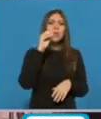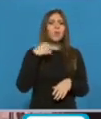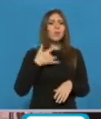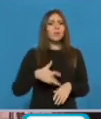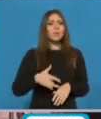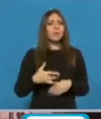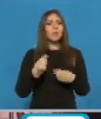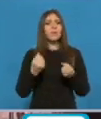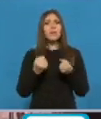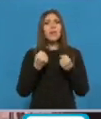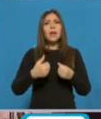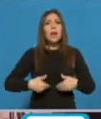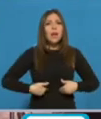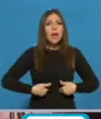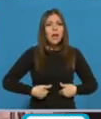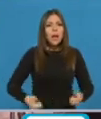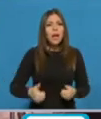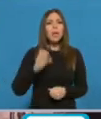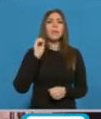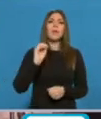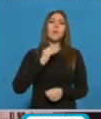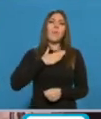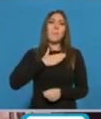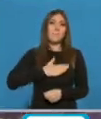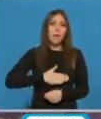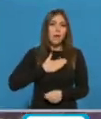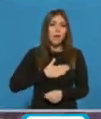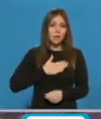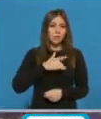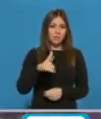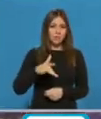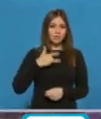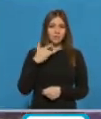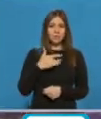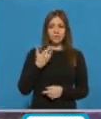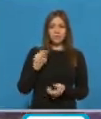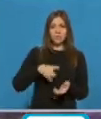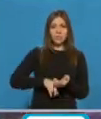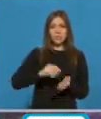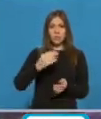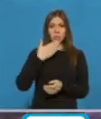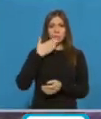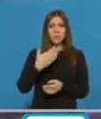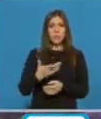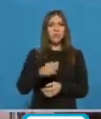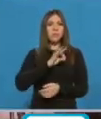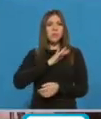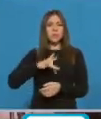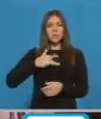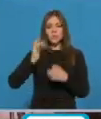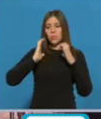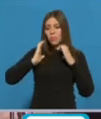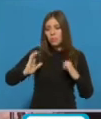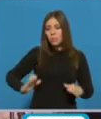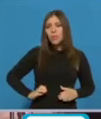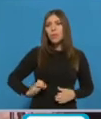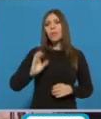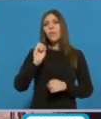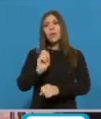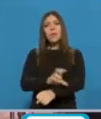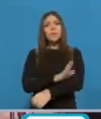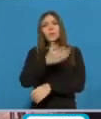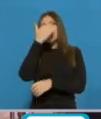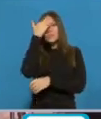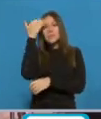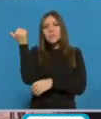o Tienes quiero ir al hambre. baño. Sí, o sea, sí, tienes sí. alguna necesidad no cubierta. Fisiológica, digamos. Pues puede ser fisiológica o O una emocional, necesidad. claro, Sí, también. sí, o